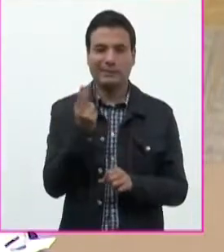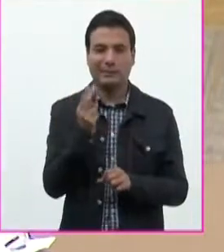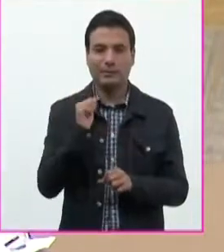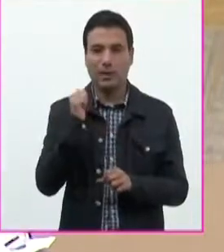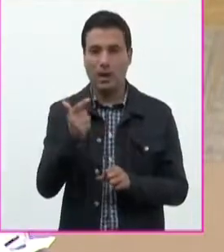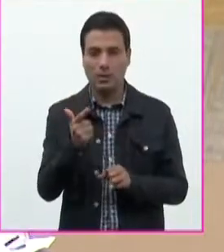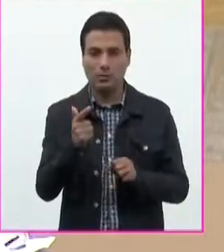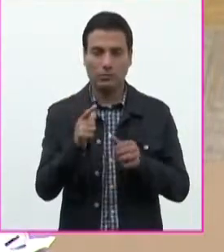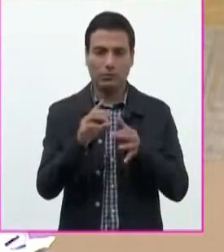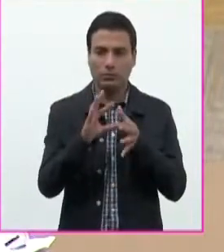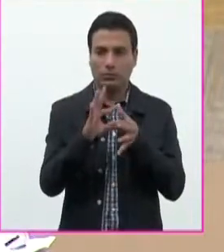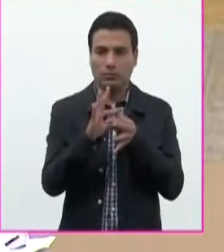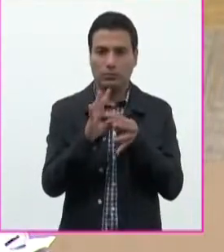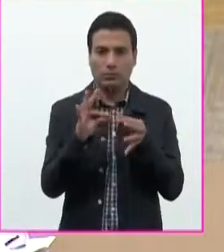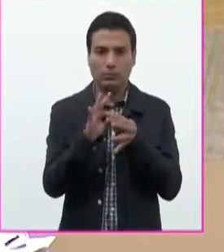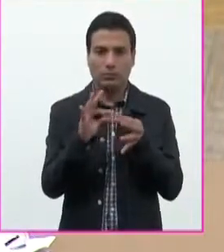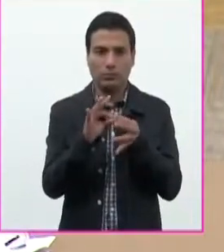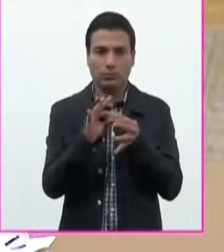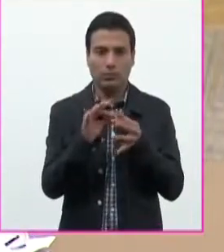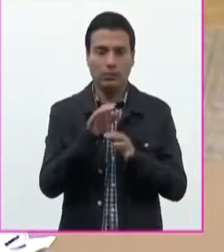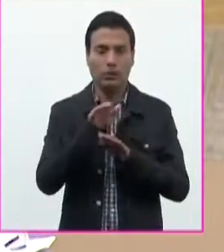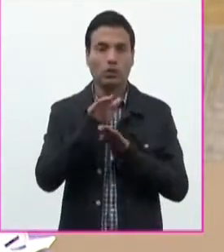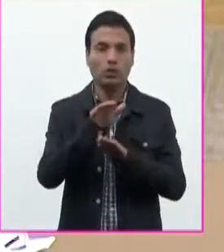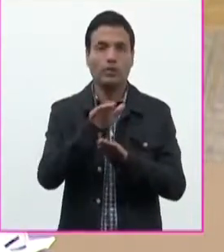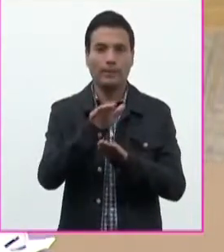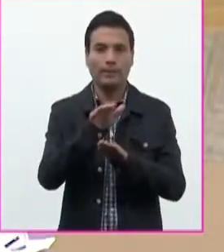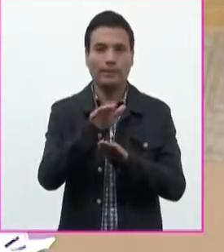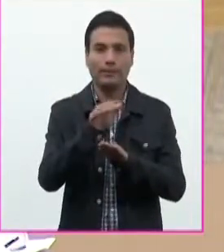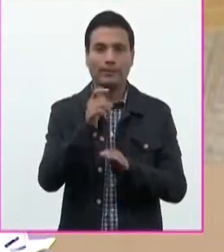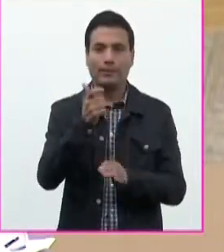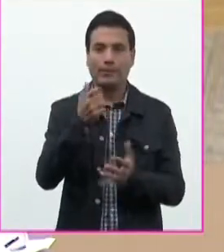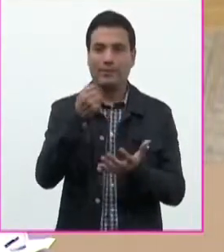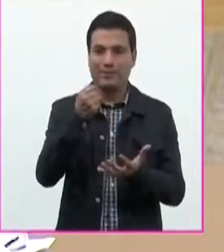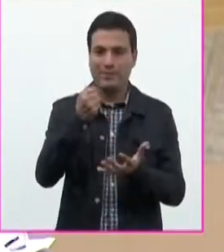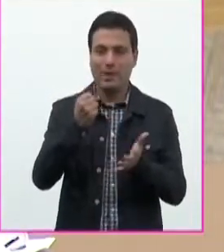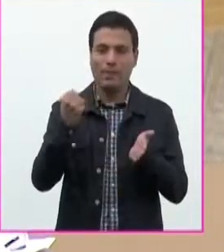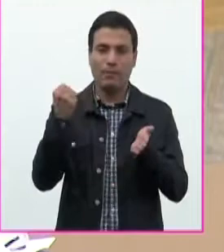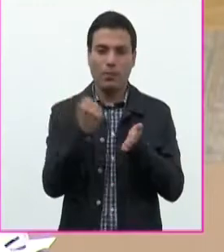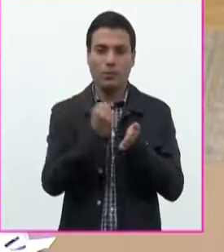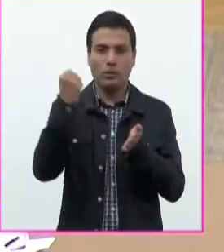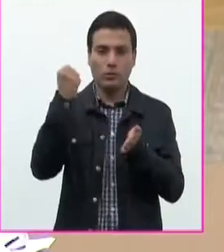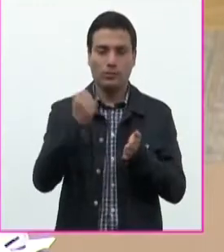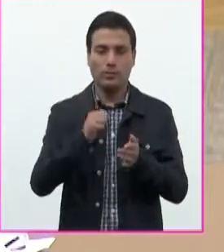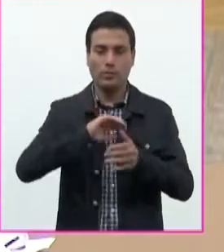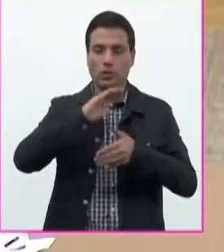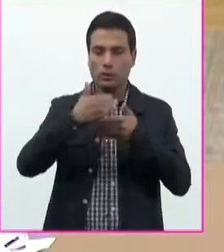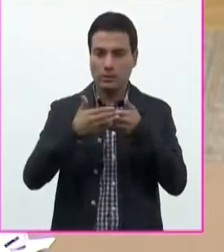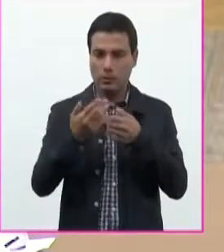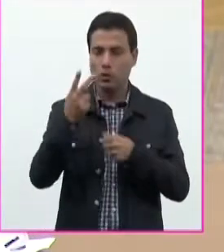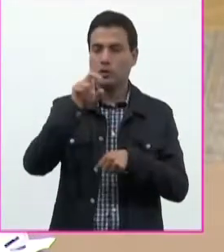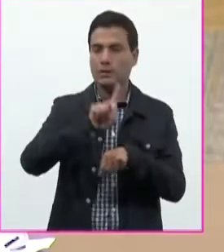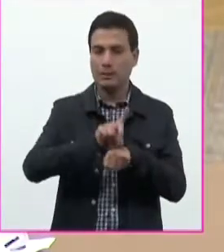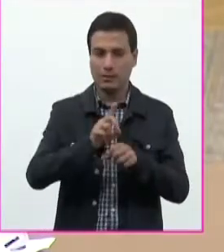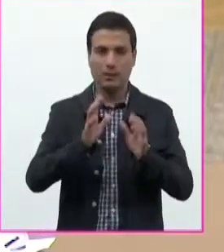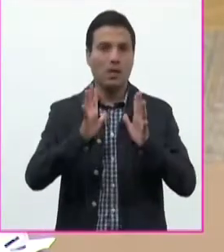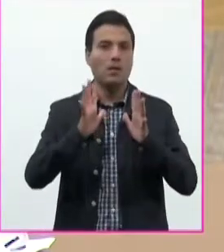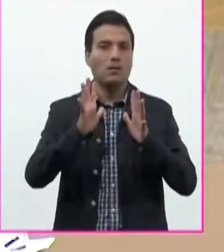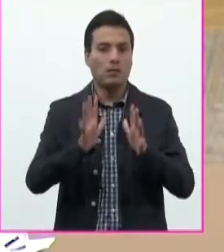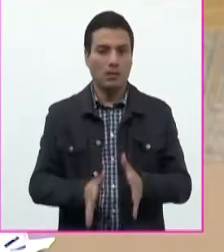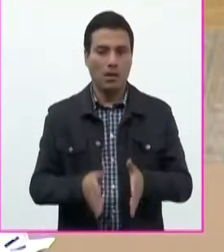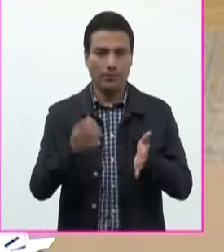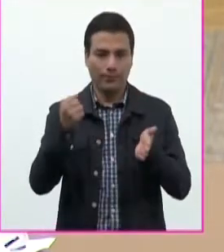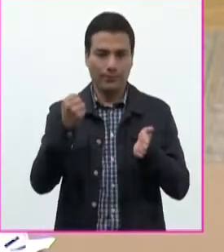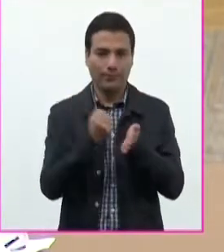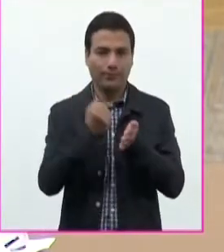posicionamiento institucional respecto de la aprobación del presupuesto, que prácticamente estamos a dos días de conocer